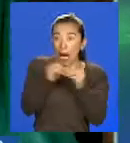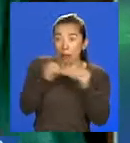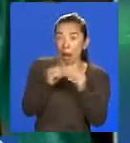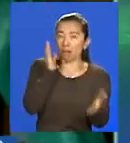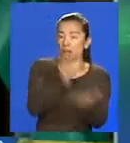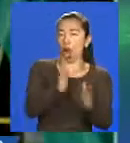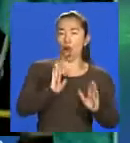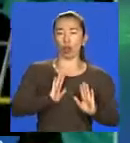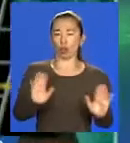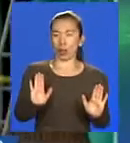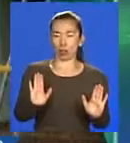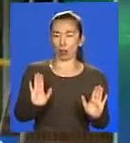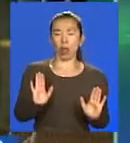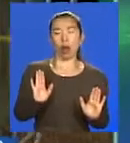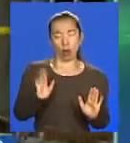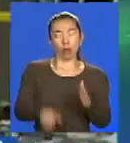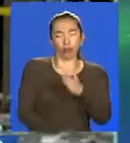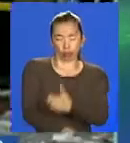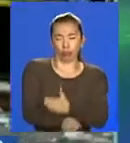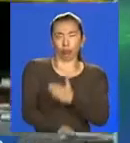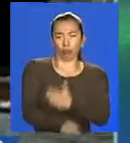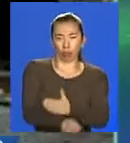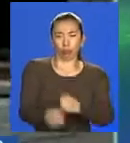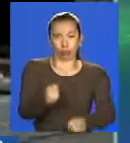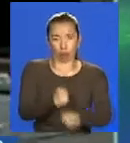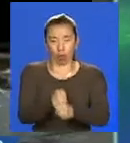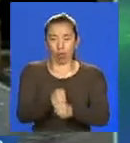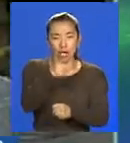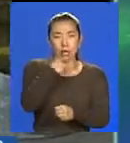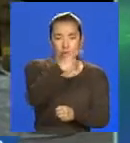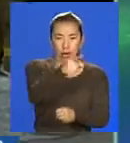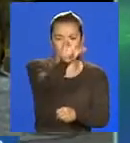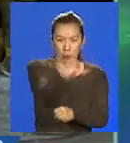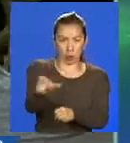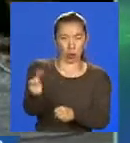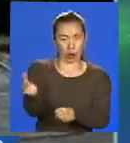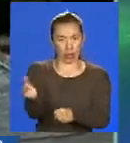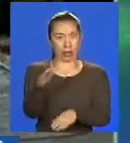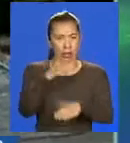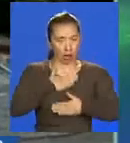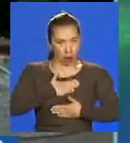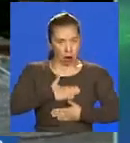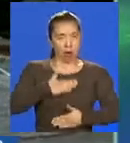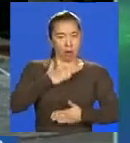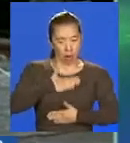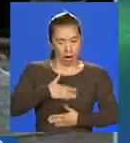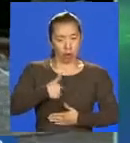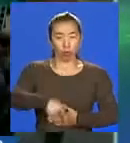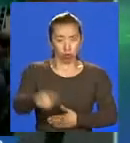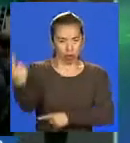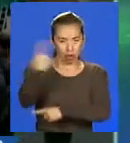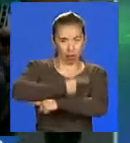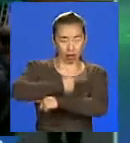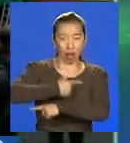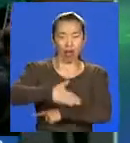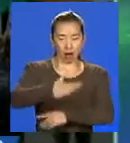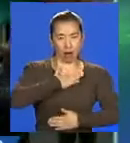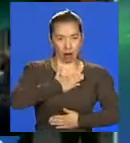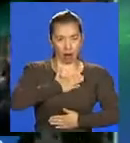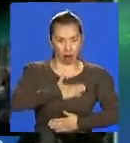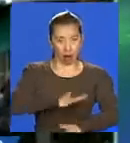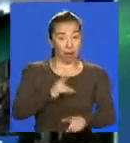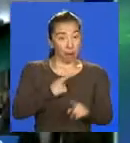Seguimos trabajando y hacemos un llamado a toda la ciudadanía a que tengan calma en estos días, pero que sin embargo